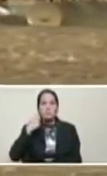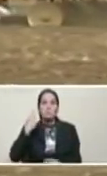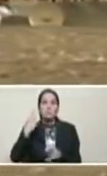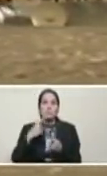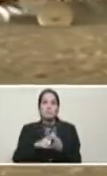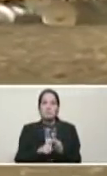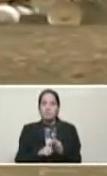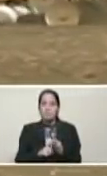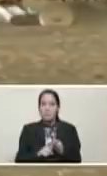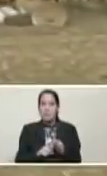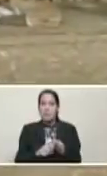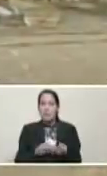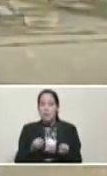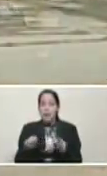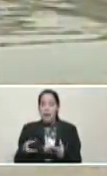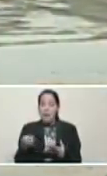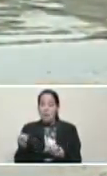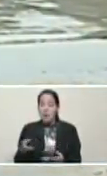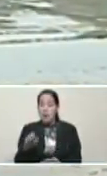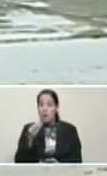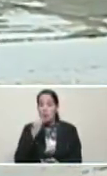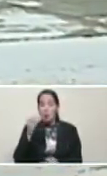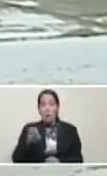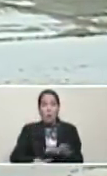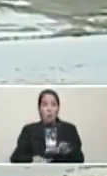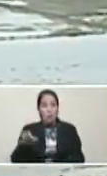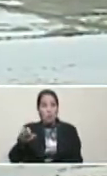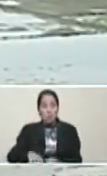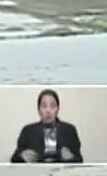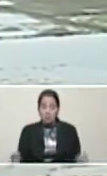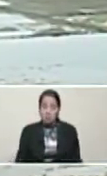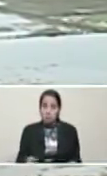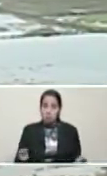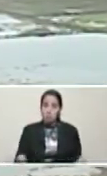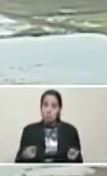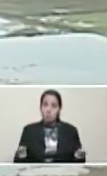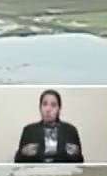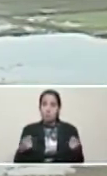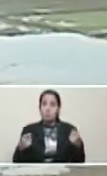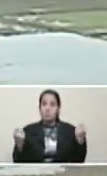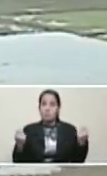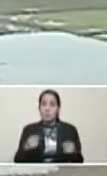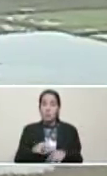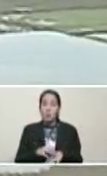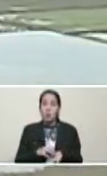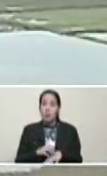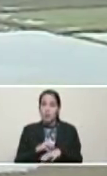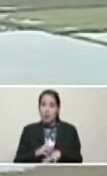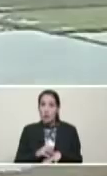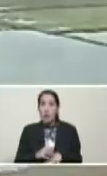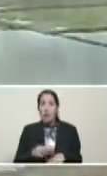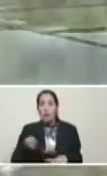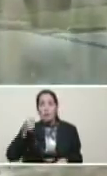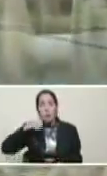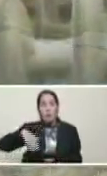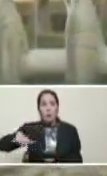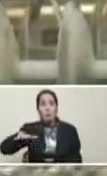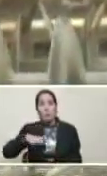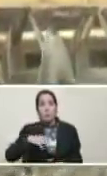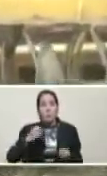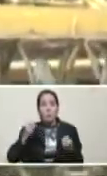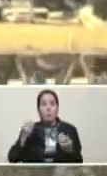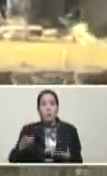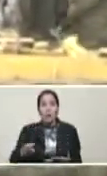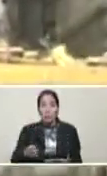alimentar a los animales para seguir impulsando el abastecimiento de proteínas de nuestro pueblo 40